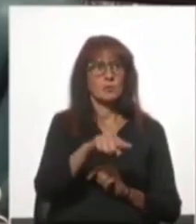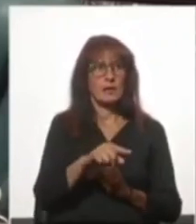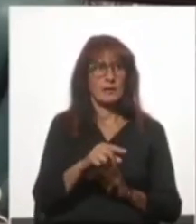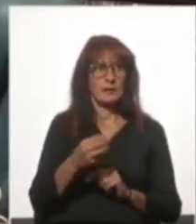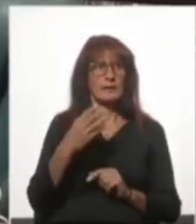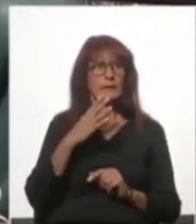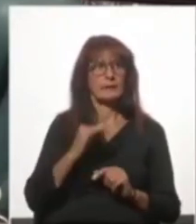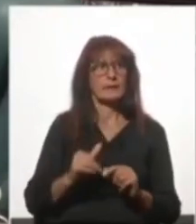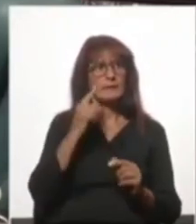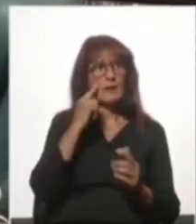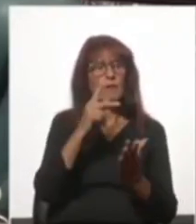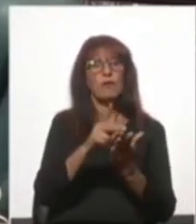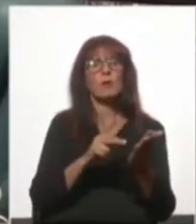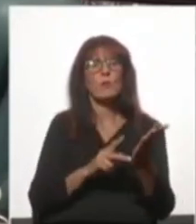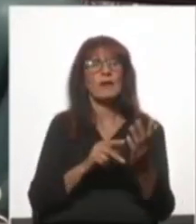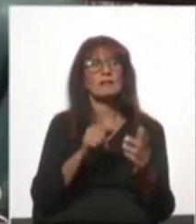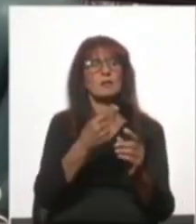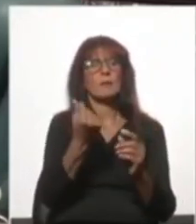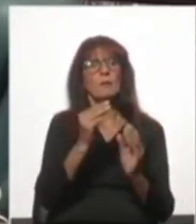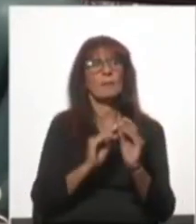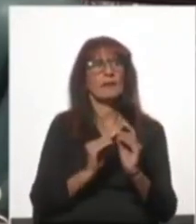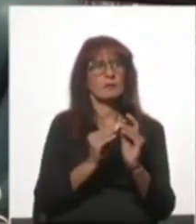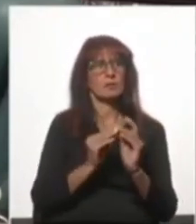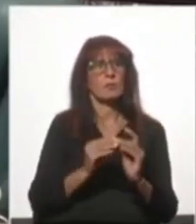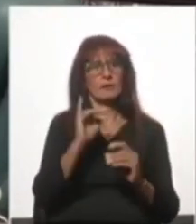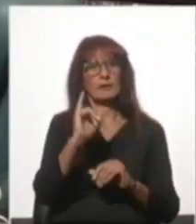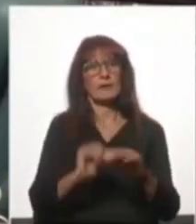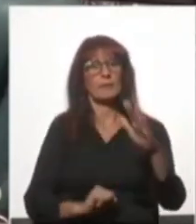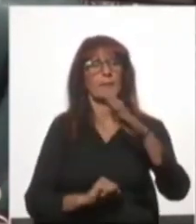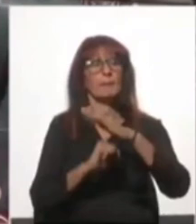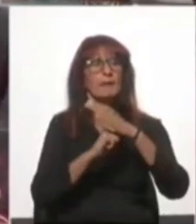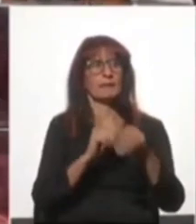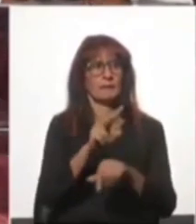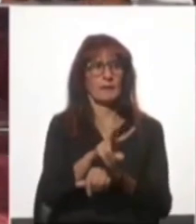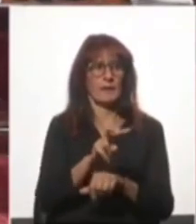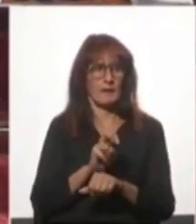la formulación presupuestal y las metas fiscales.